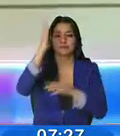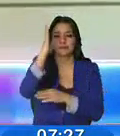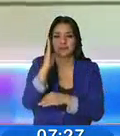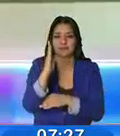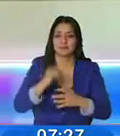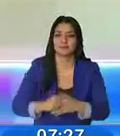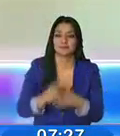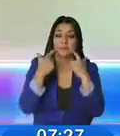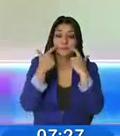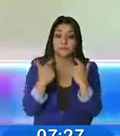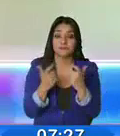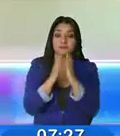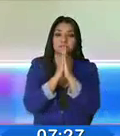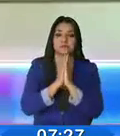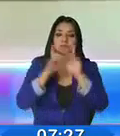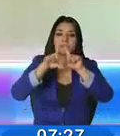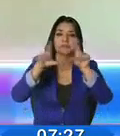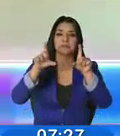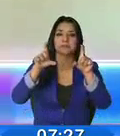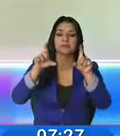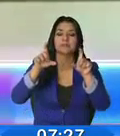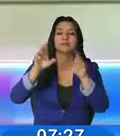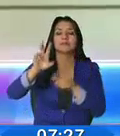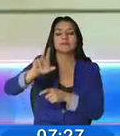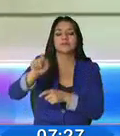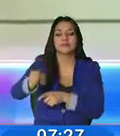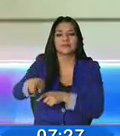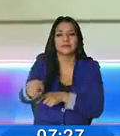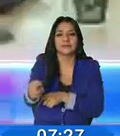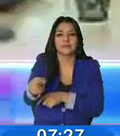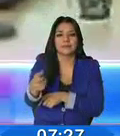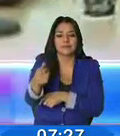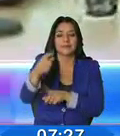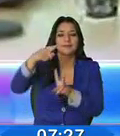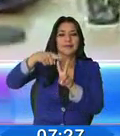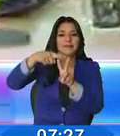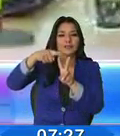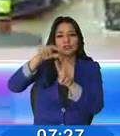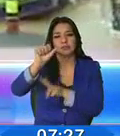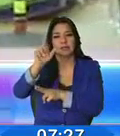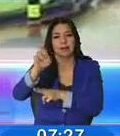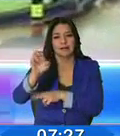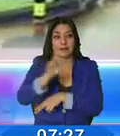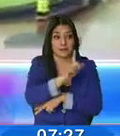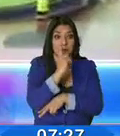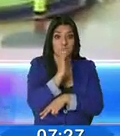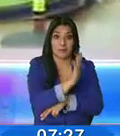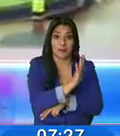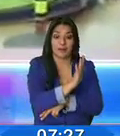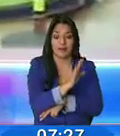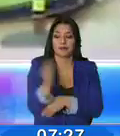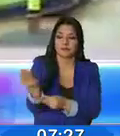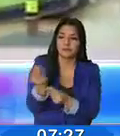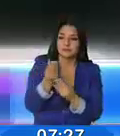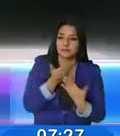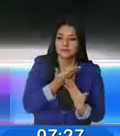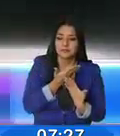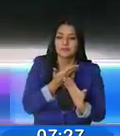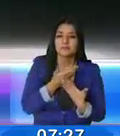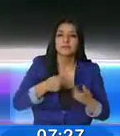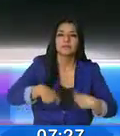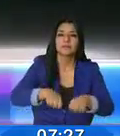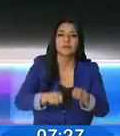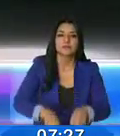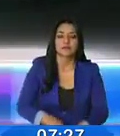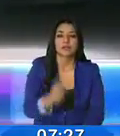fiscal solicitó a la compañía Televisión Satelital de propiedad de Ricardo Rivera Padre brinde información sobre la